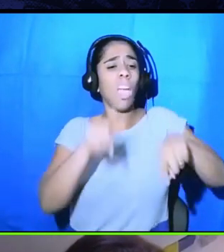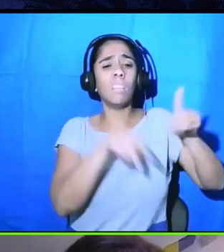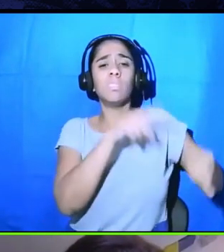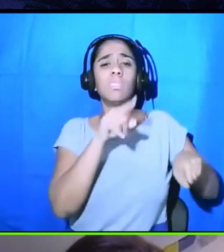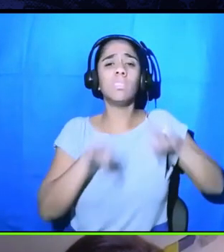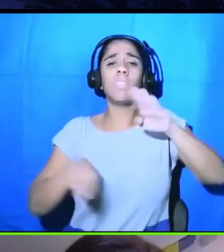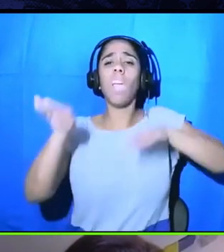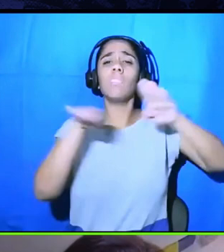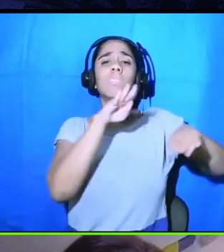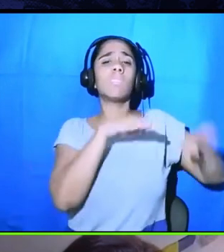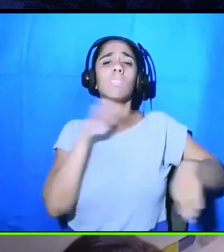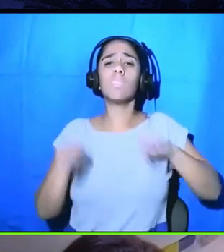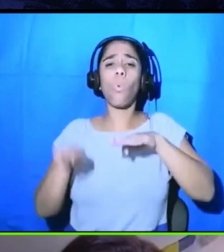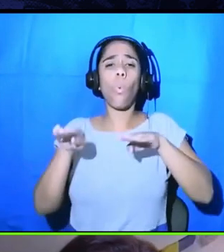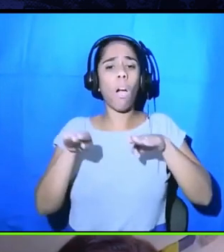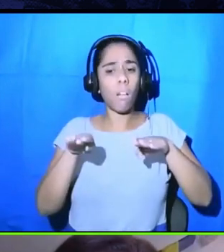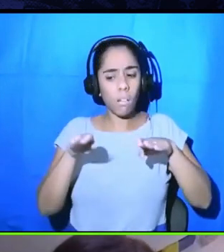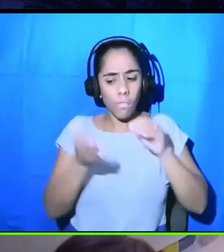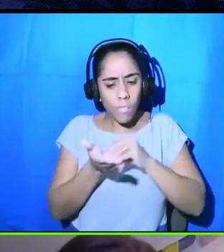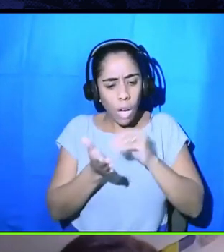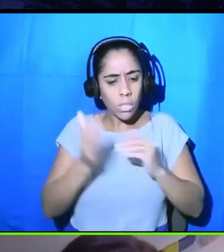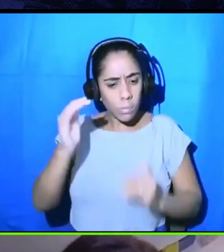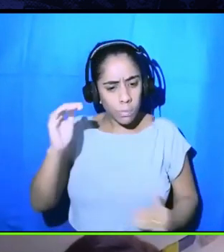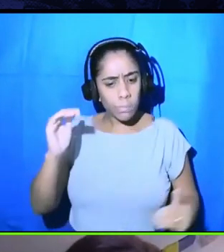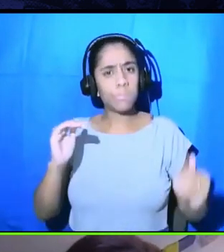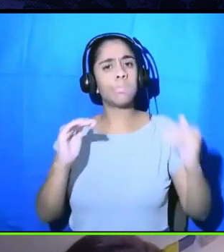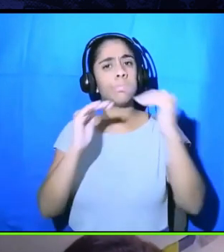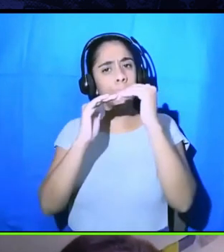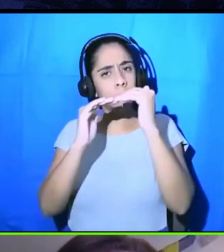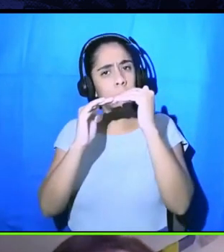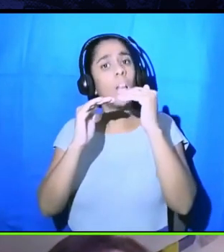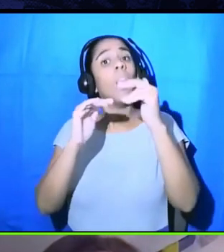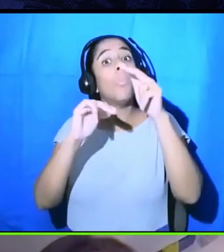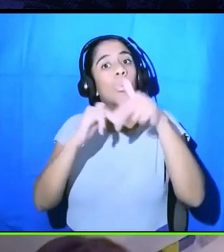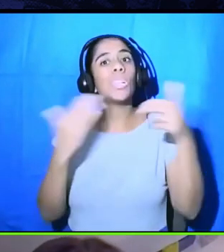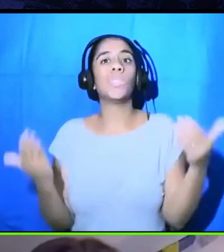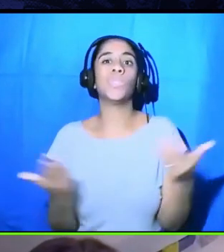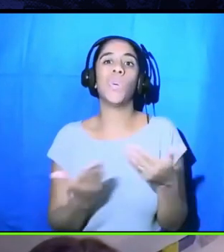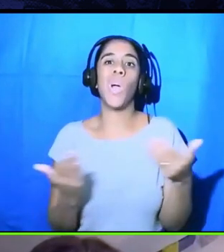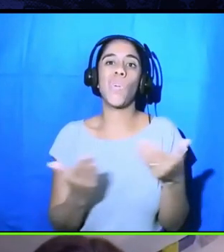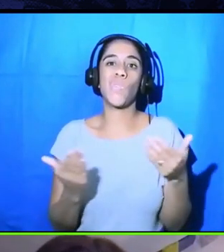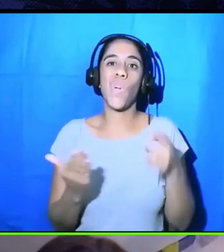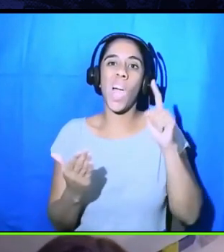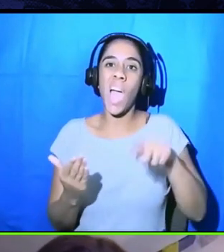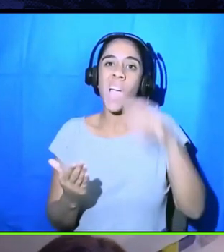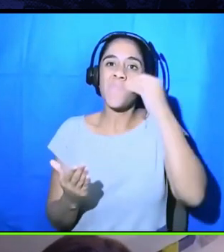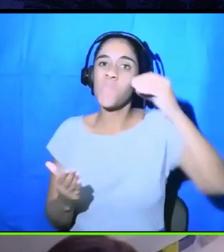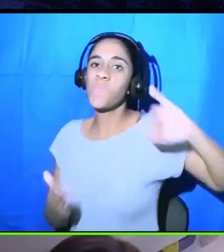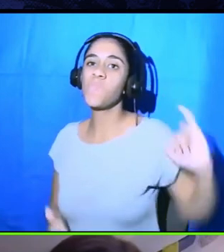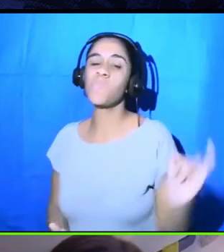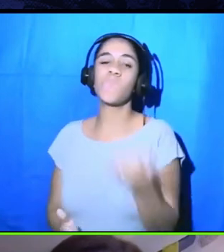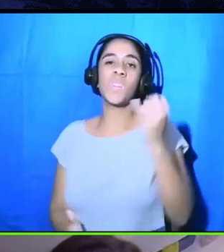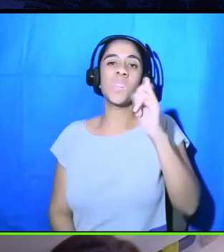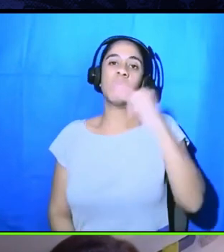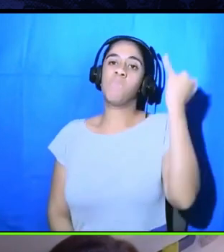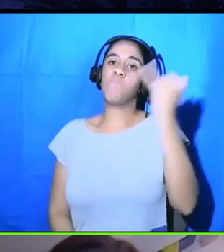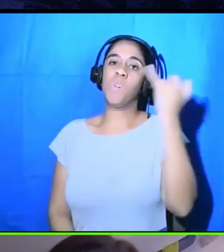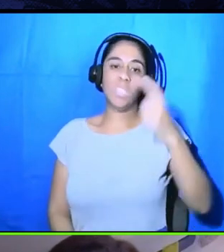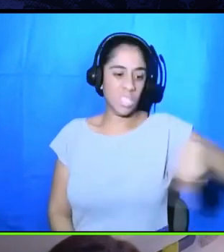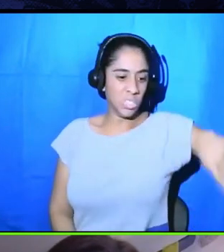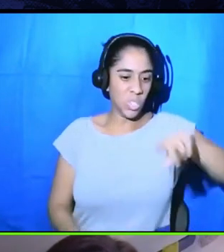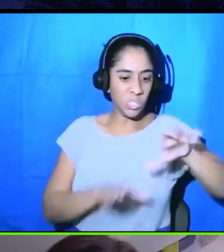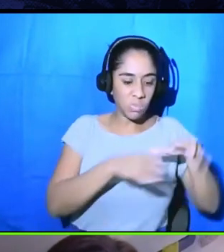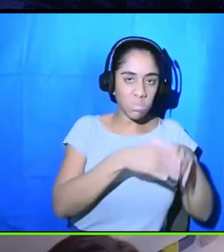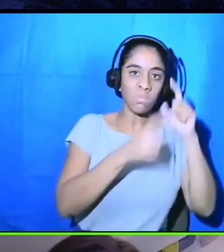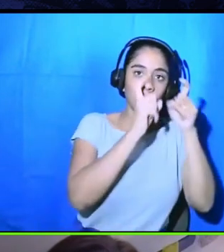oportunidad de deliberación democrática muy importante pero sabes también me preocupa otra cosa y con esto termino